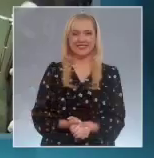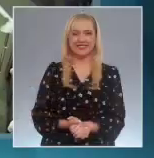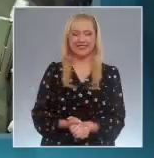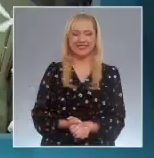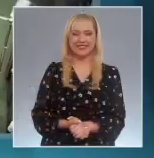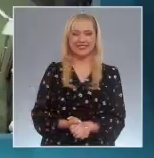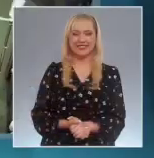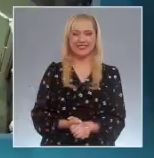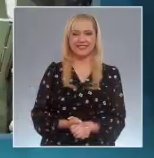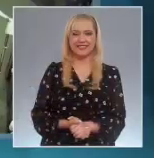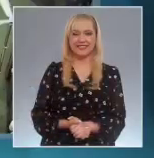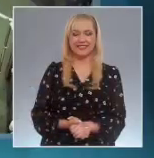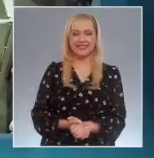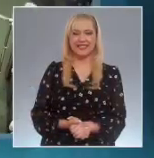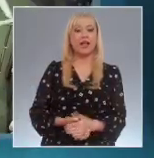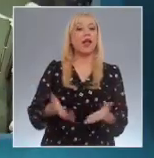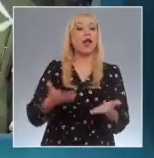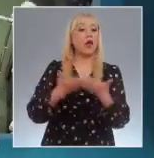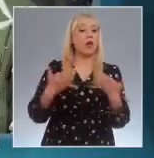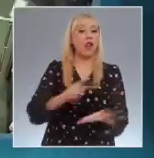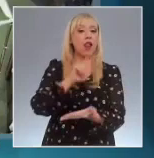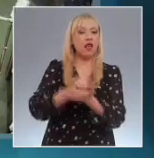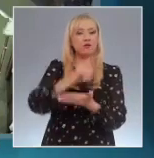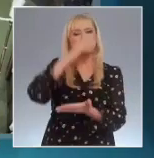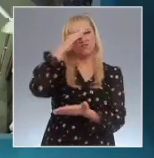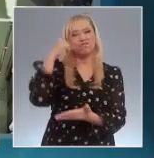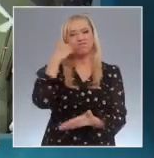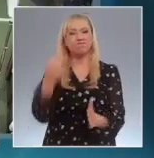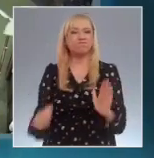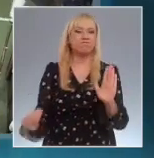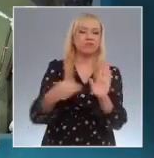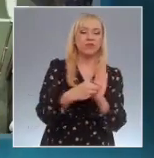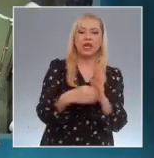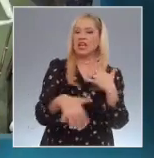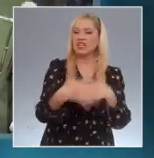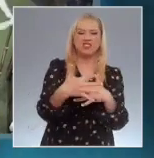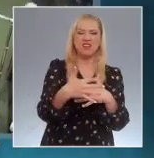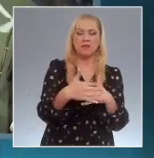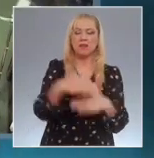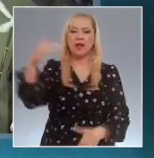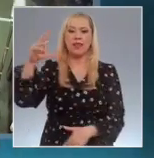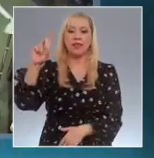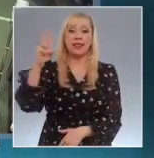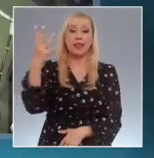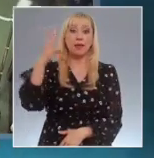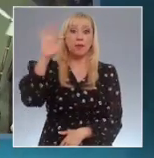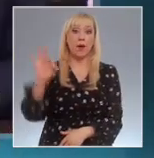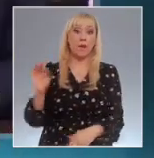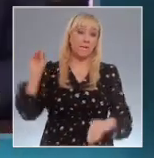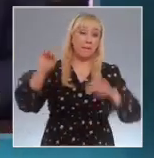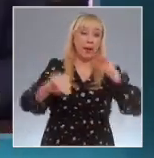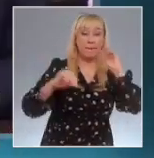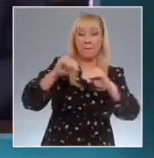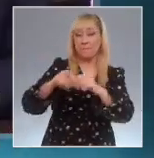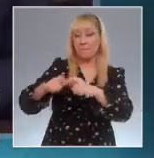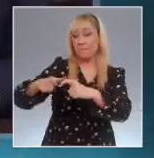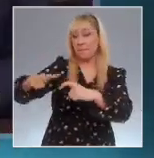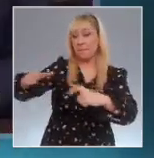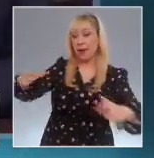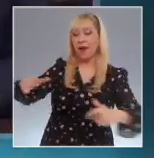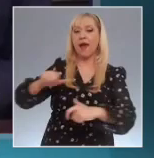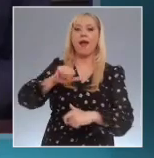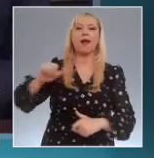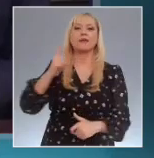Un proyecto de ley para aumentar del 15 al 33% la representación femenina en los escaños de la Cámara Baja y legislaturas estatales en la